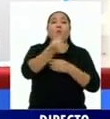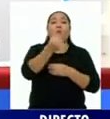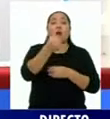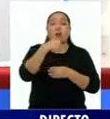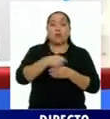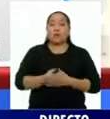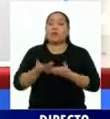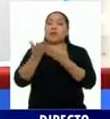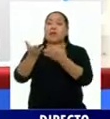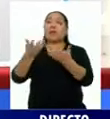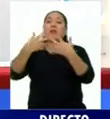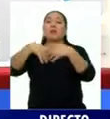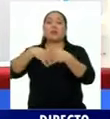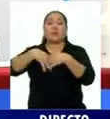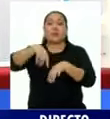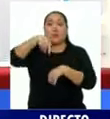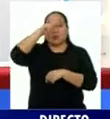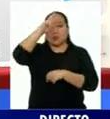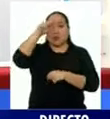las empresas en el Perú.